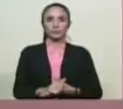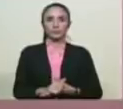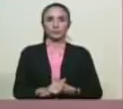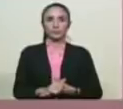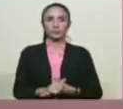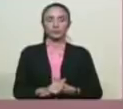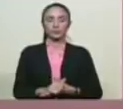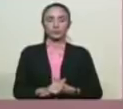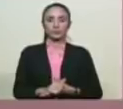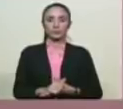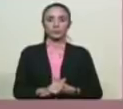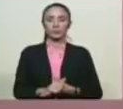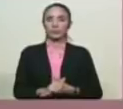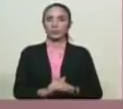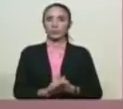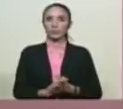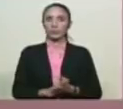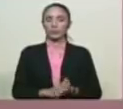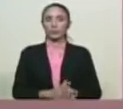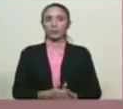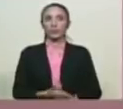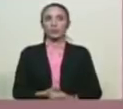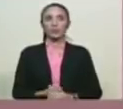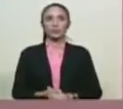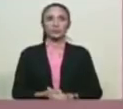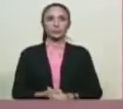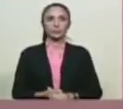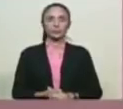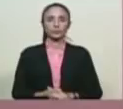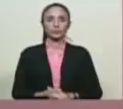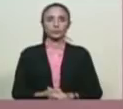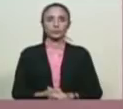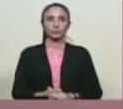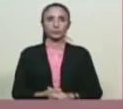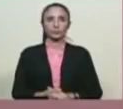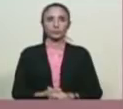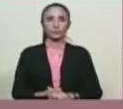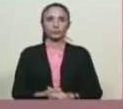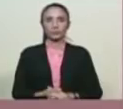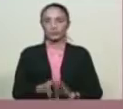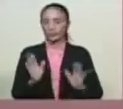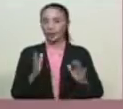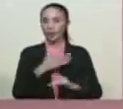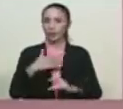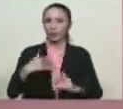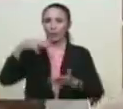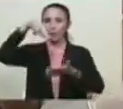Yo quiero hablarles un poco más cerca. ¿Me lo aceptan?